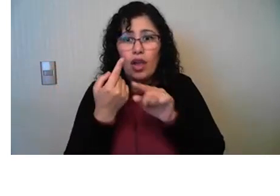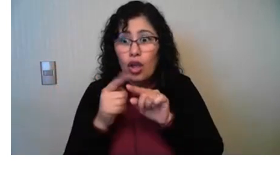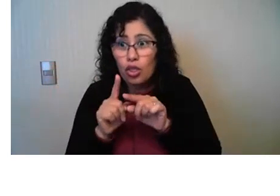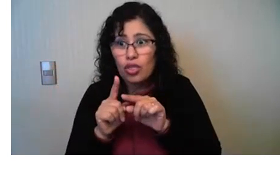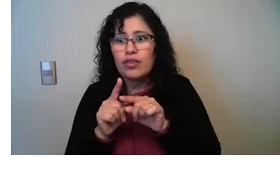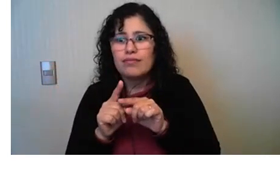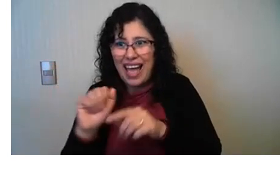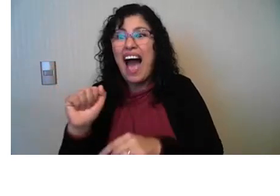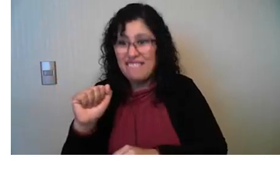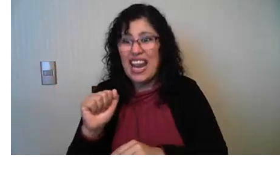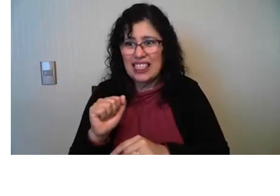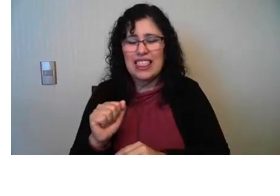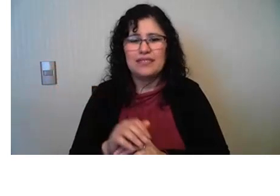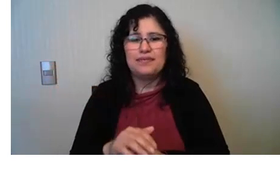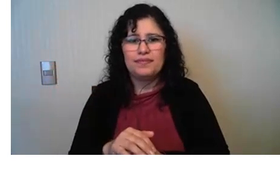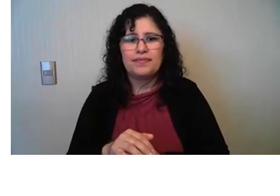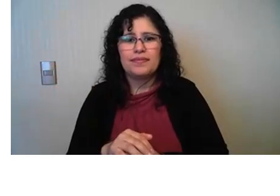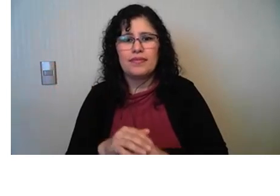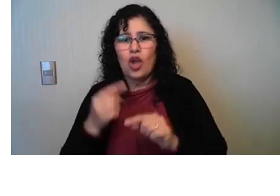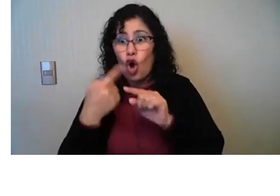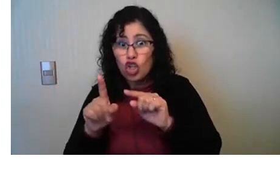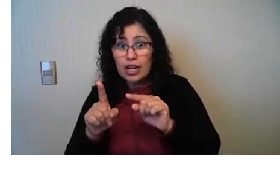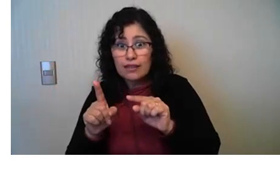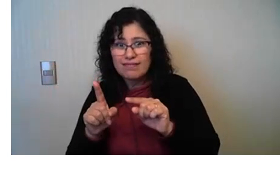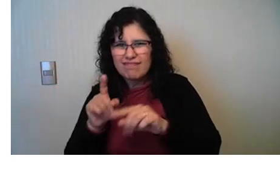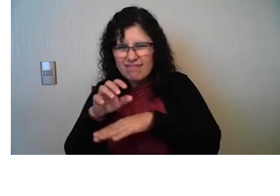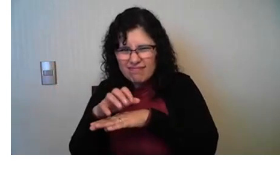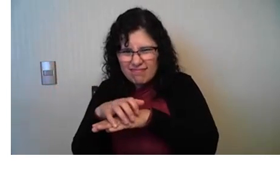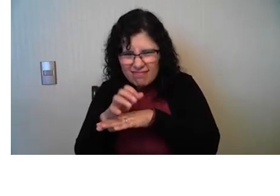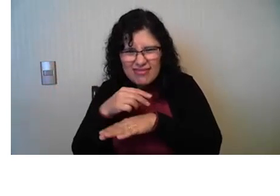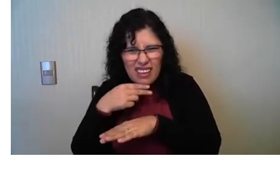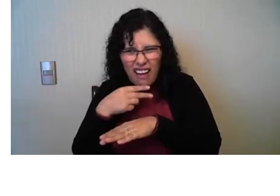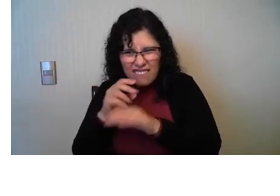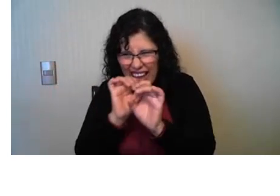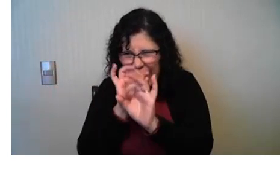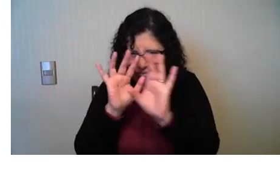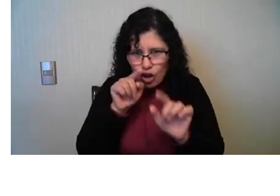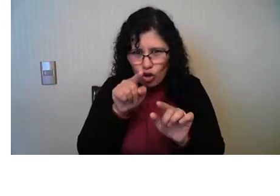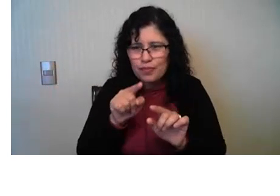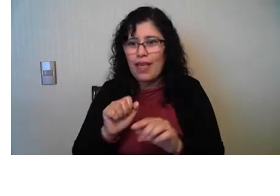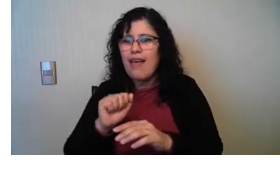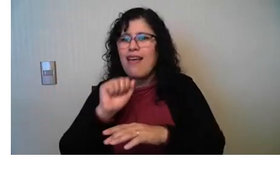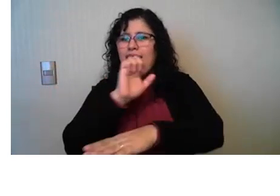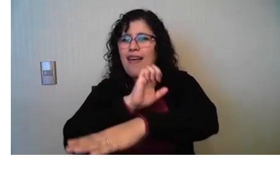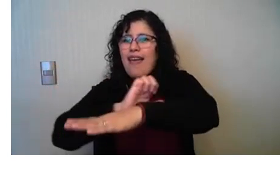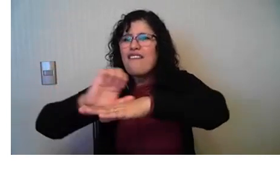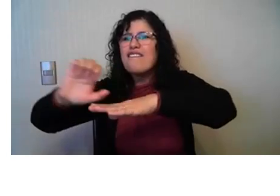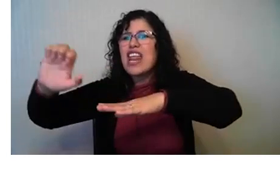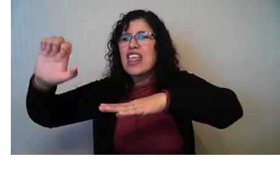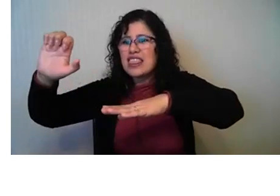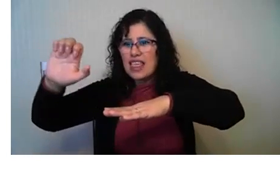son fibras de salida, es decir, eferentes, que están saliendo hacia el exterior del